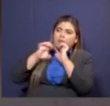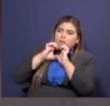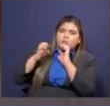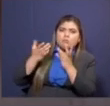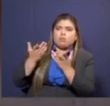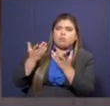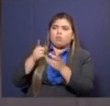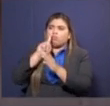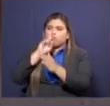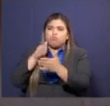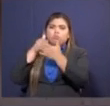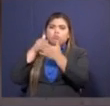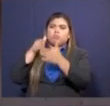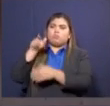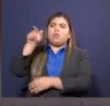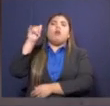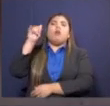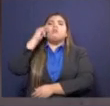ha puesto una llamada